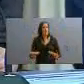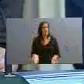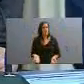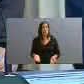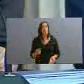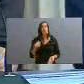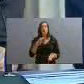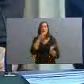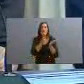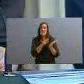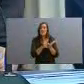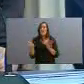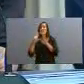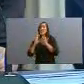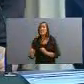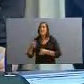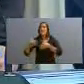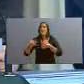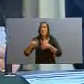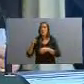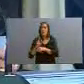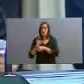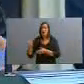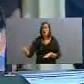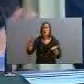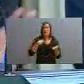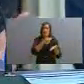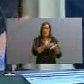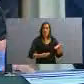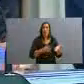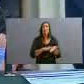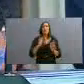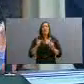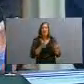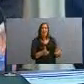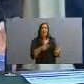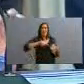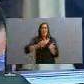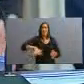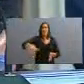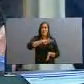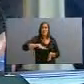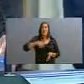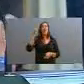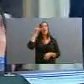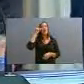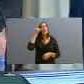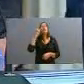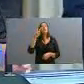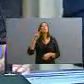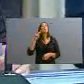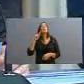de Seguridad de lo acontecido en Capital Federal en robo a mano armada en enero del 2013 y en